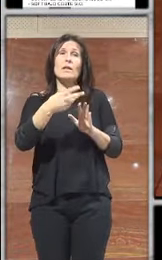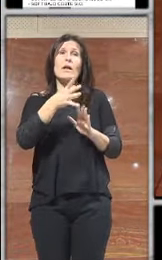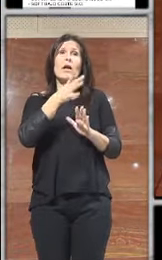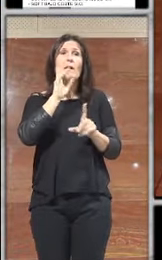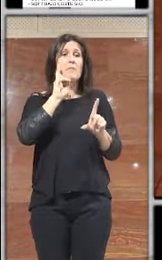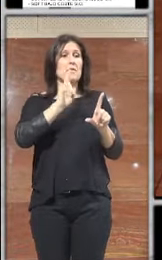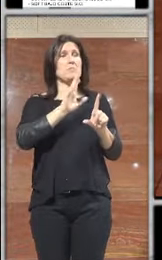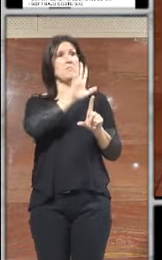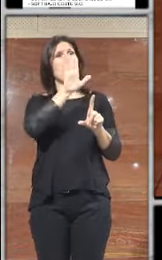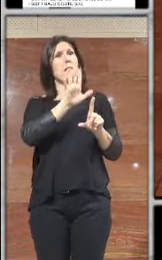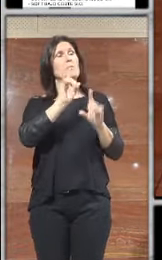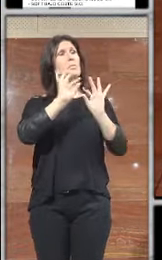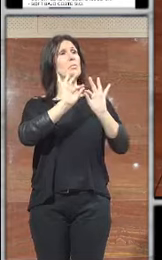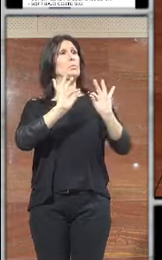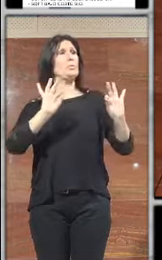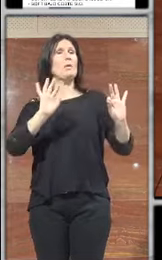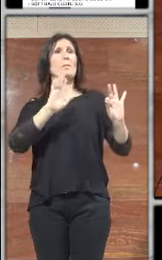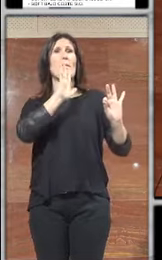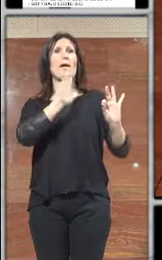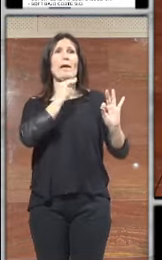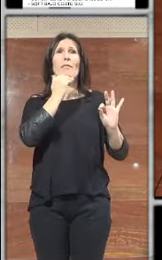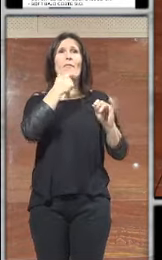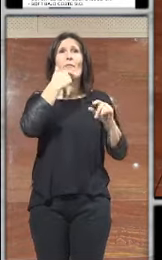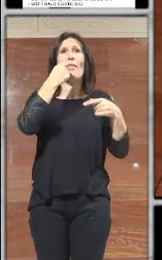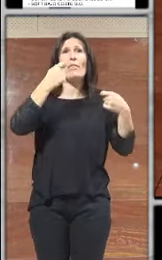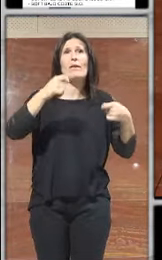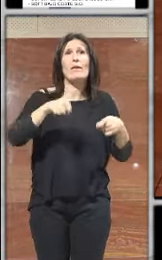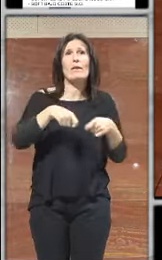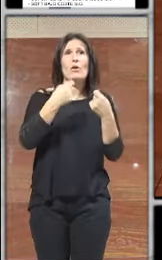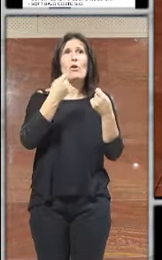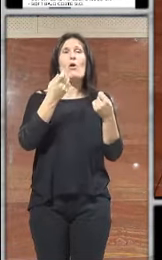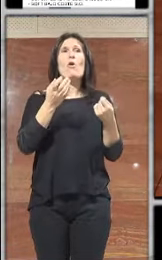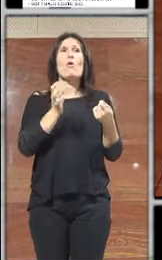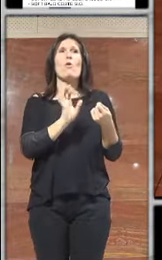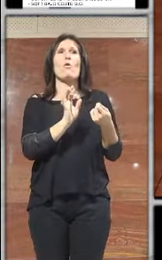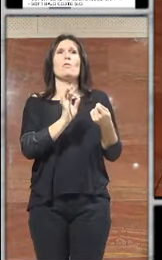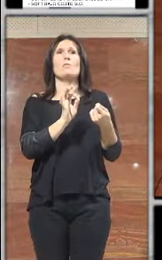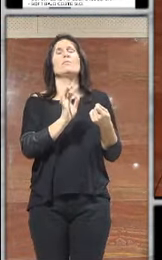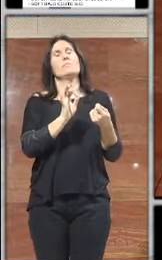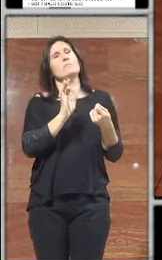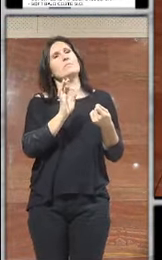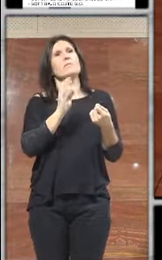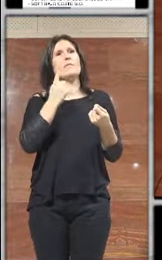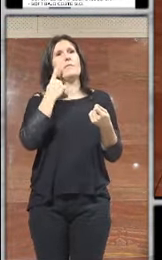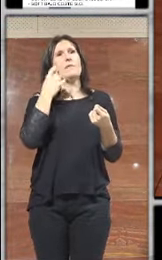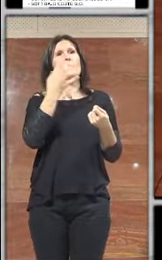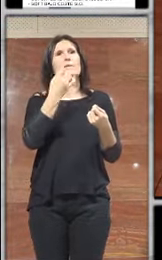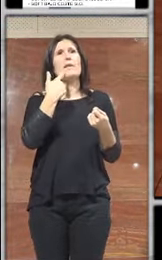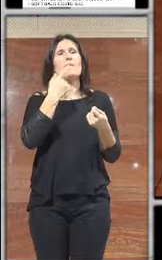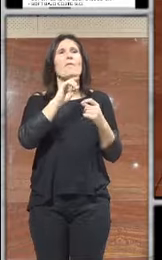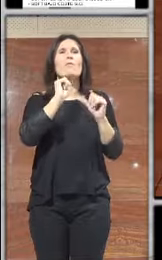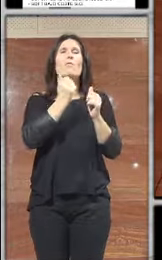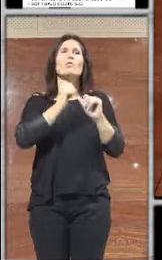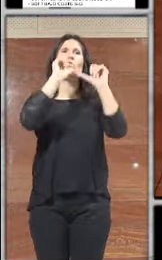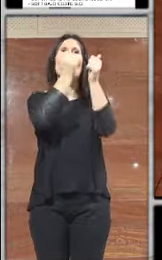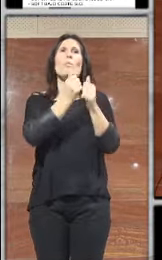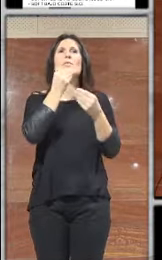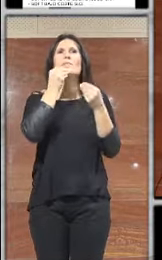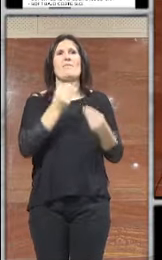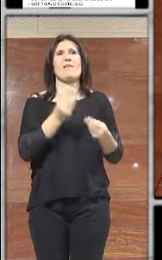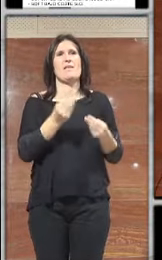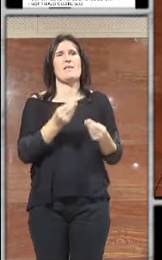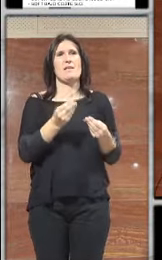tan estilizada y tan frágil y demás, pues hay que dar una vueltecita a los sistemas de soporte, porque si no lo posicionas bien